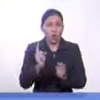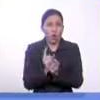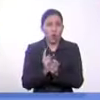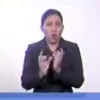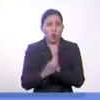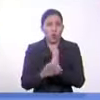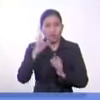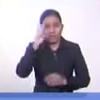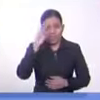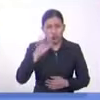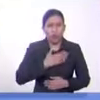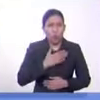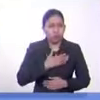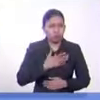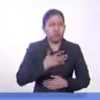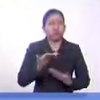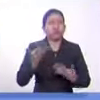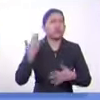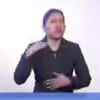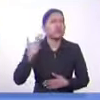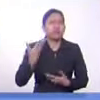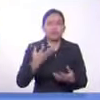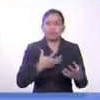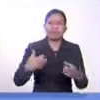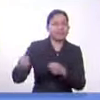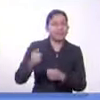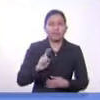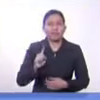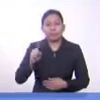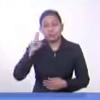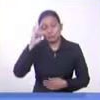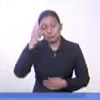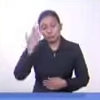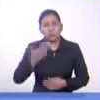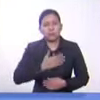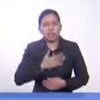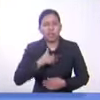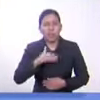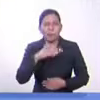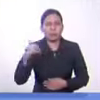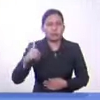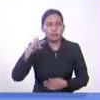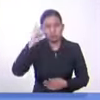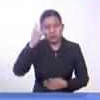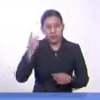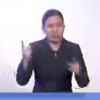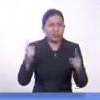quita nuestras raíces. Muchas veces ese sentido de pertenecer a un país se vuelve